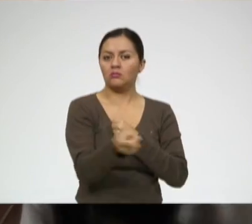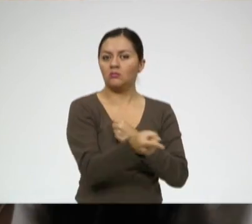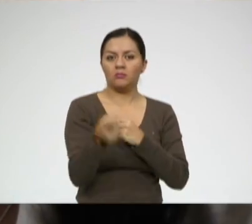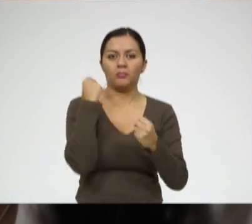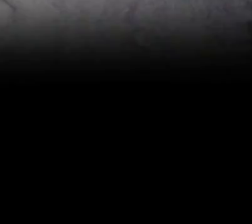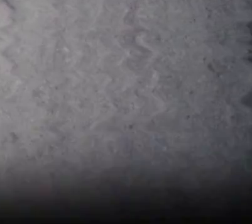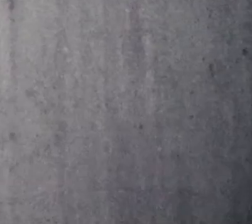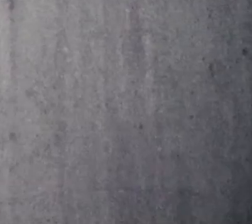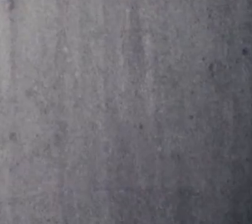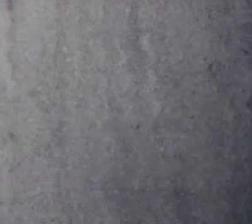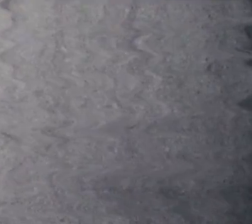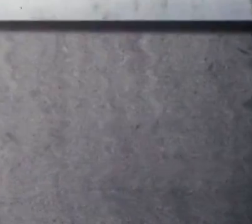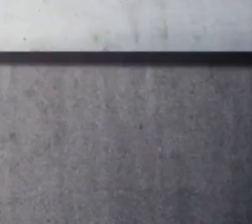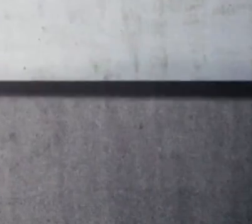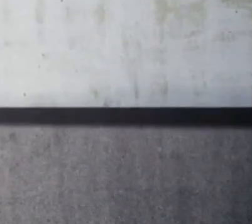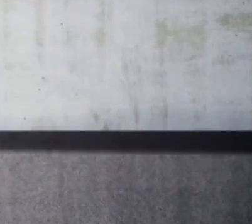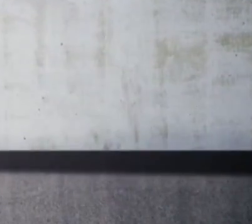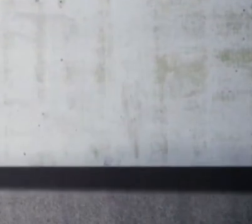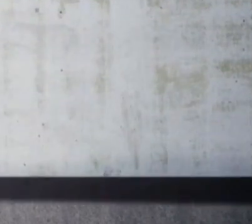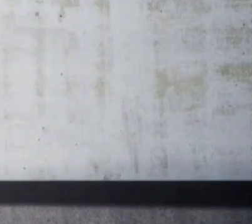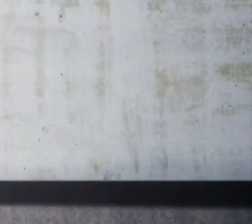física.